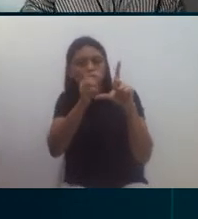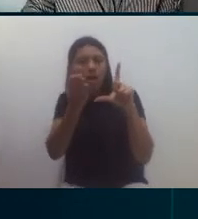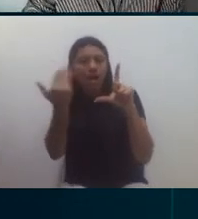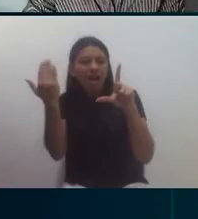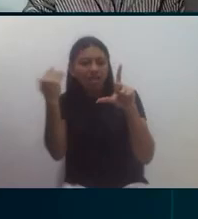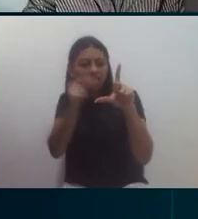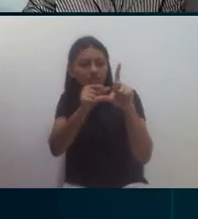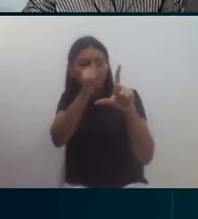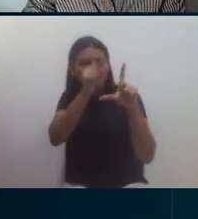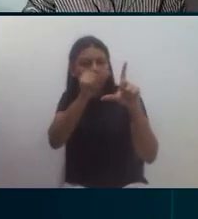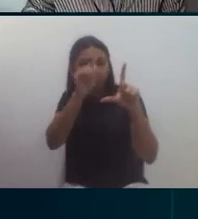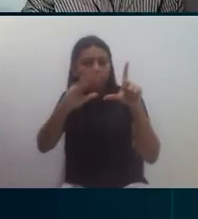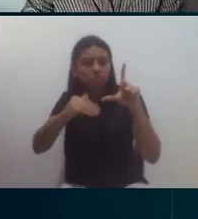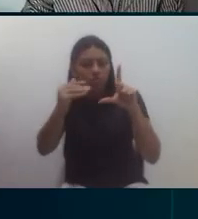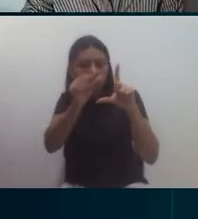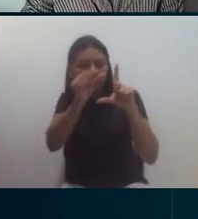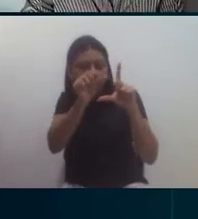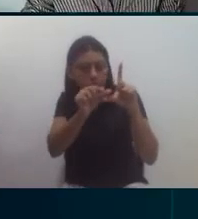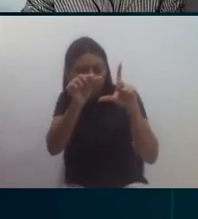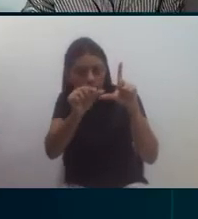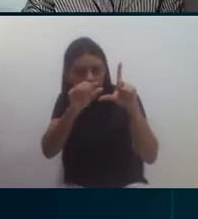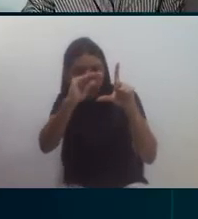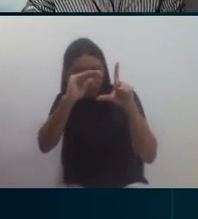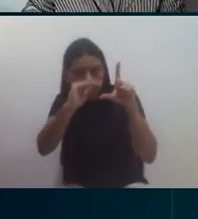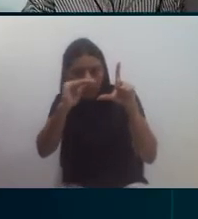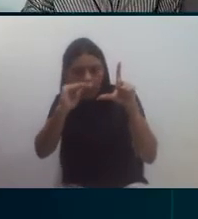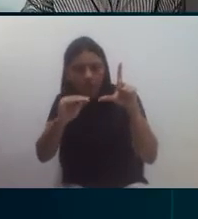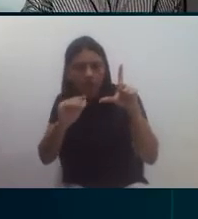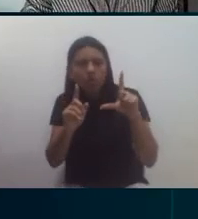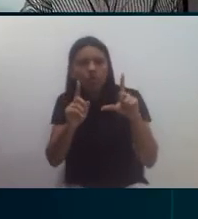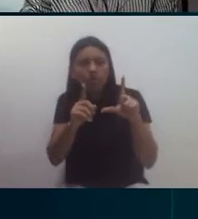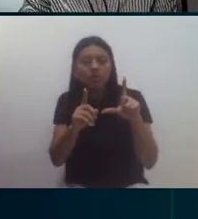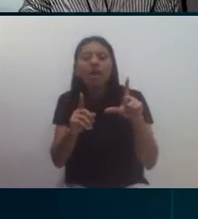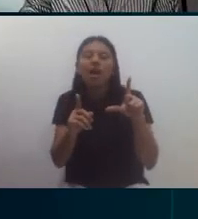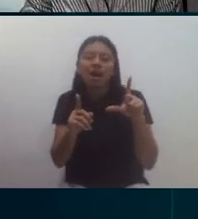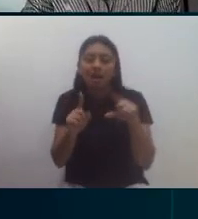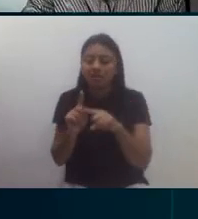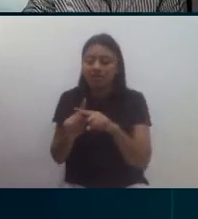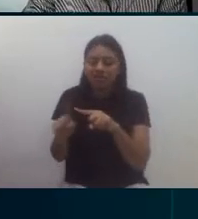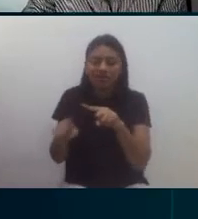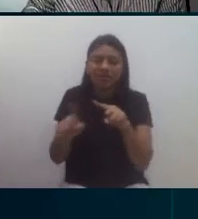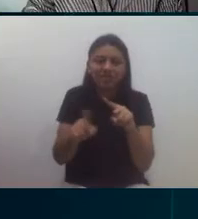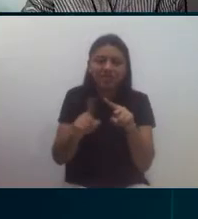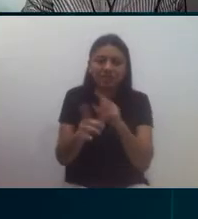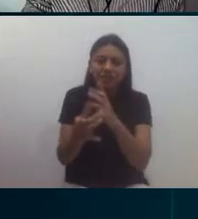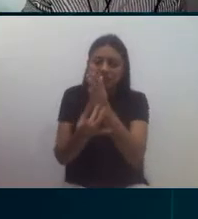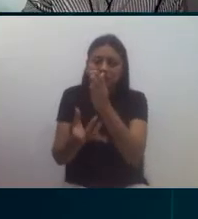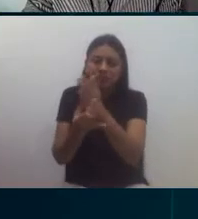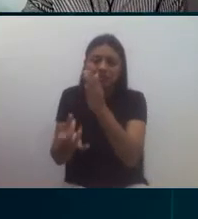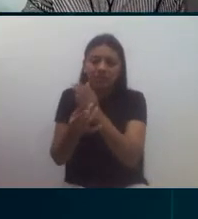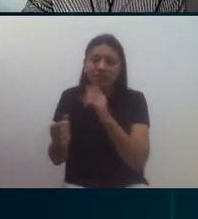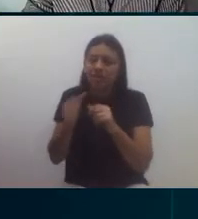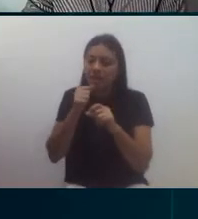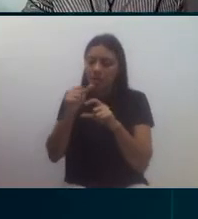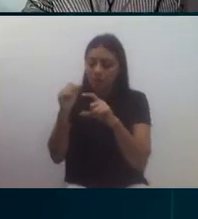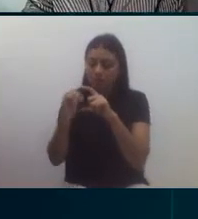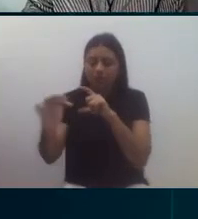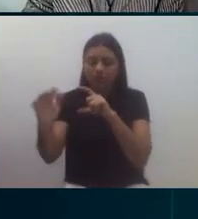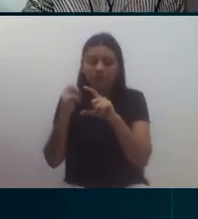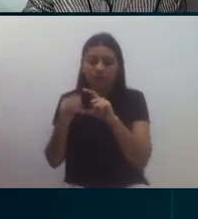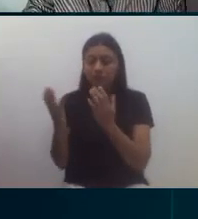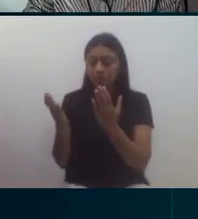residual con respecto a las otras fuentes de lípidos que se han usado. Lo mismo nos sucede ya cuando vamos a ver más